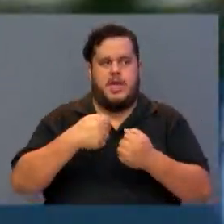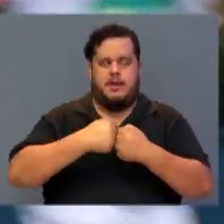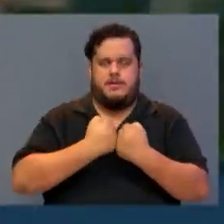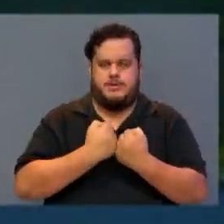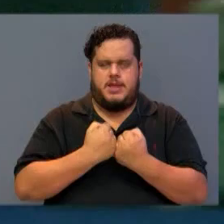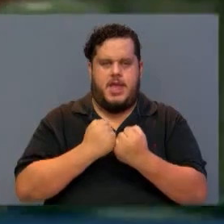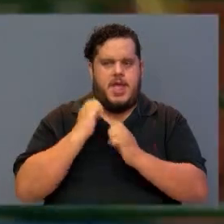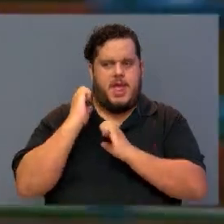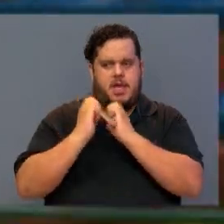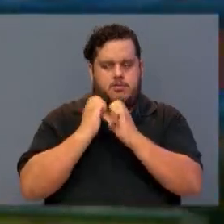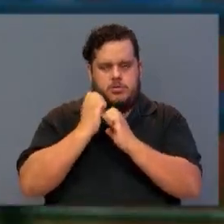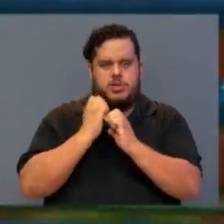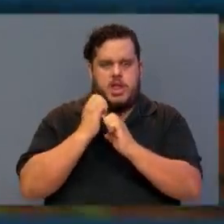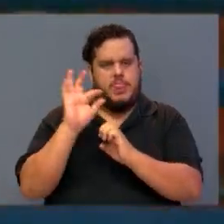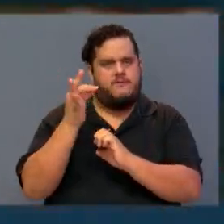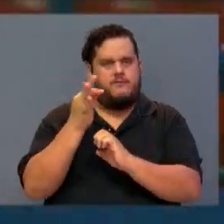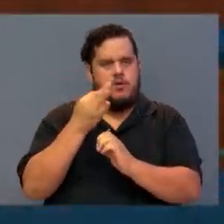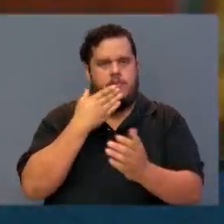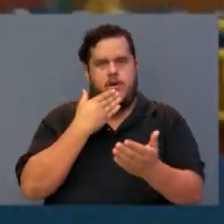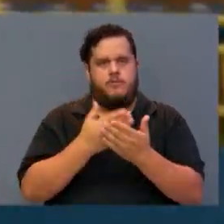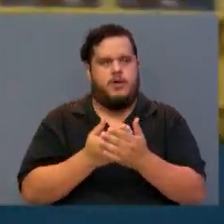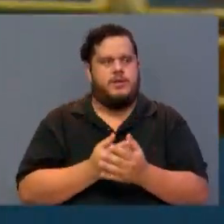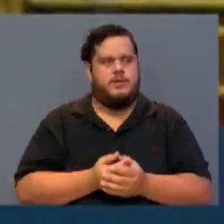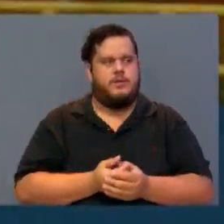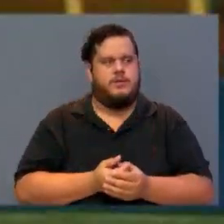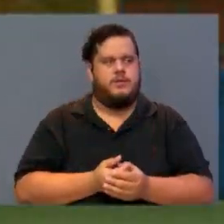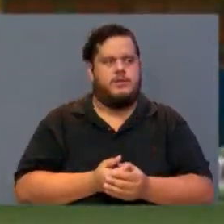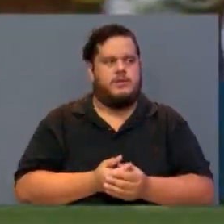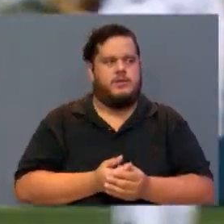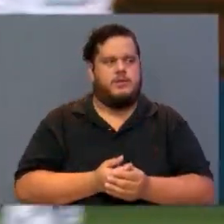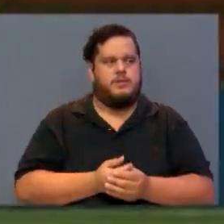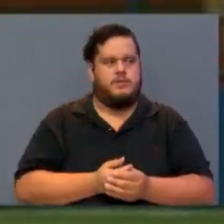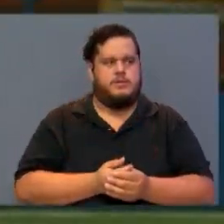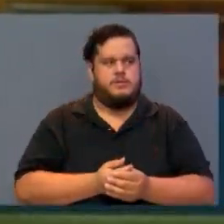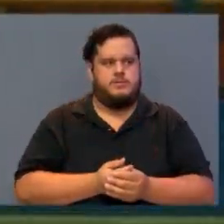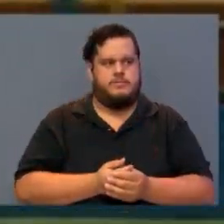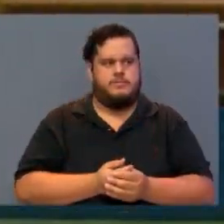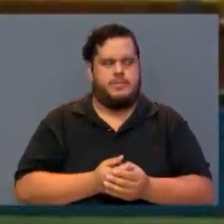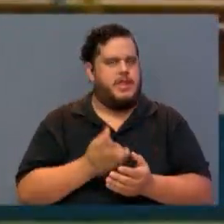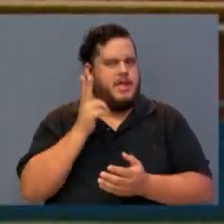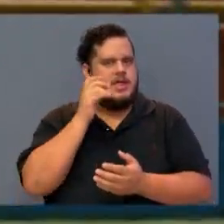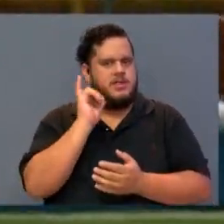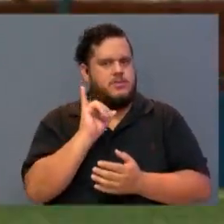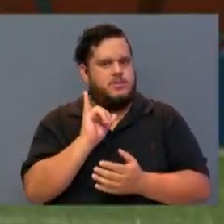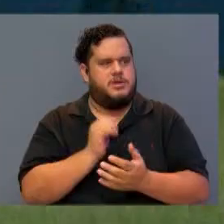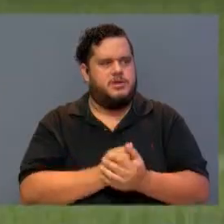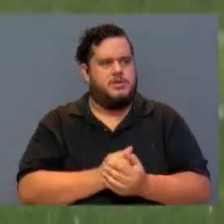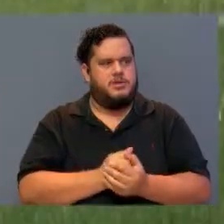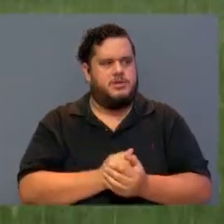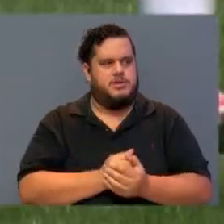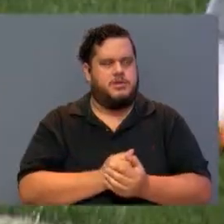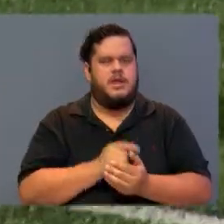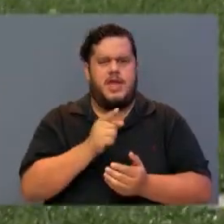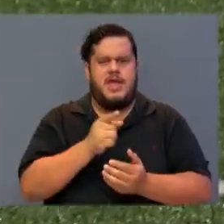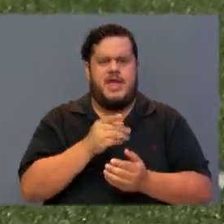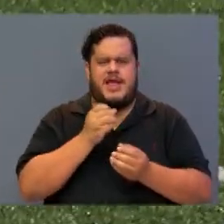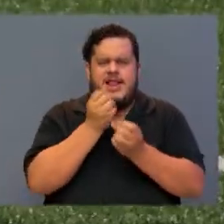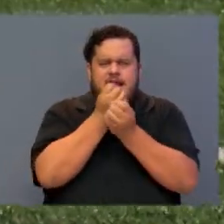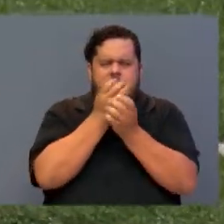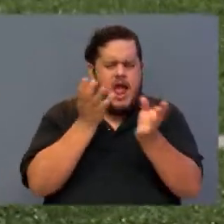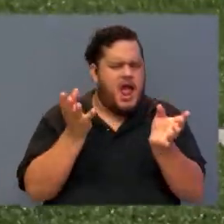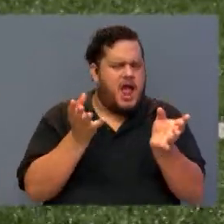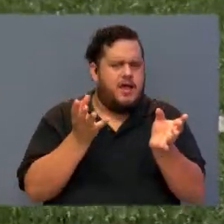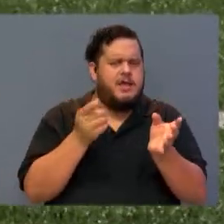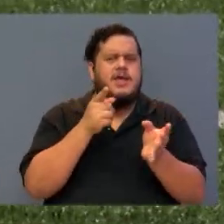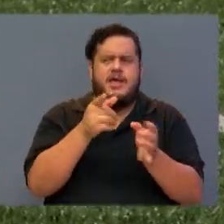de forma favorable. Escuche esto, Irene. Ese es el video que yo le decía. Ese. Ajá. Él pega un grito. O